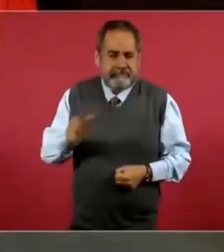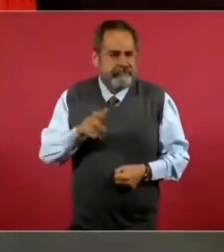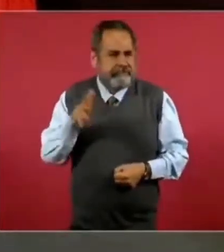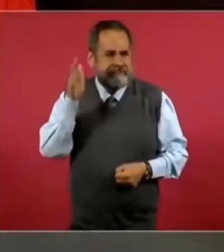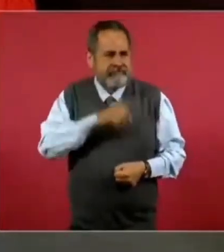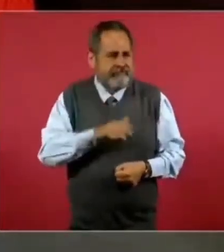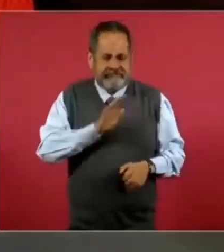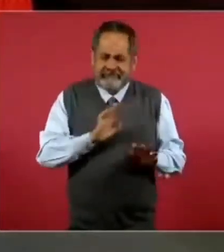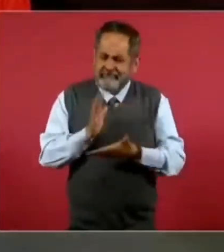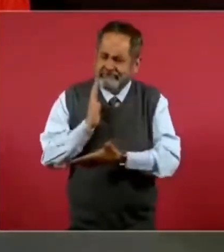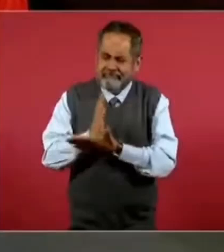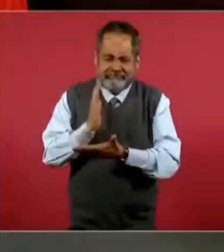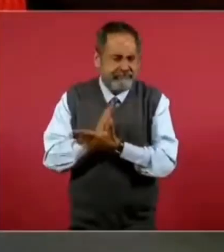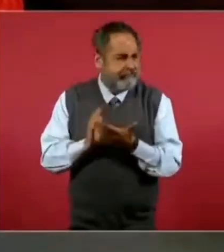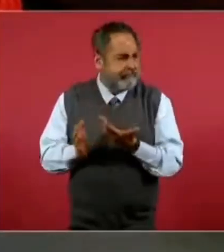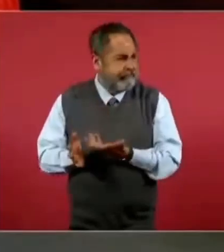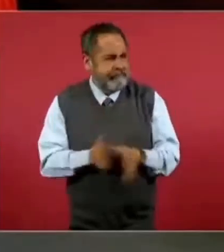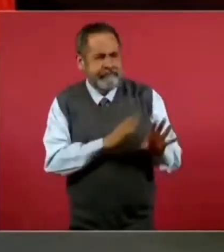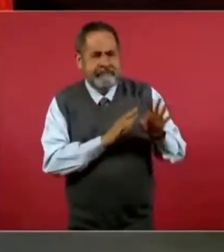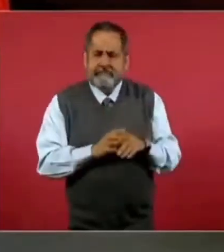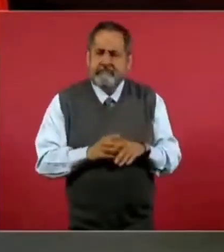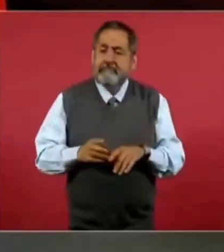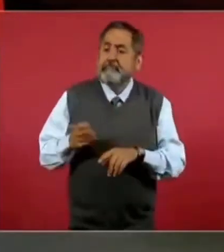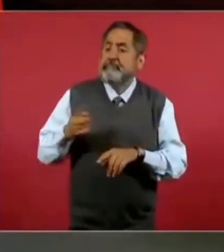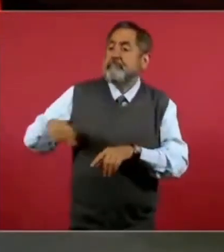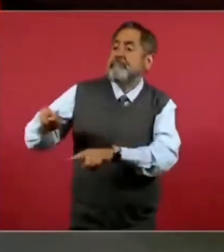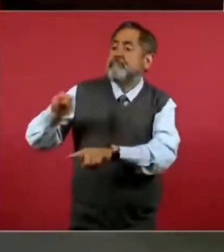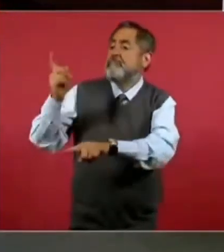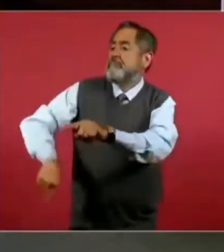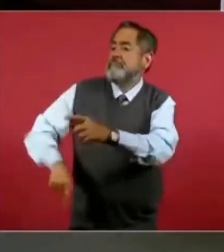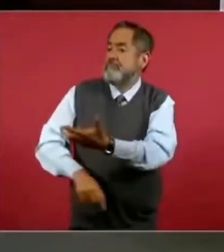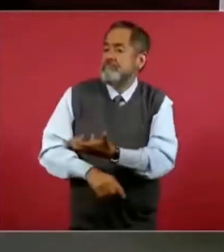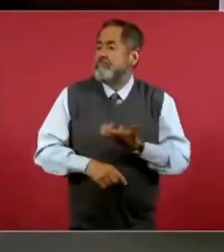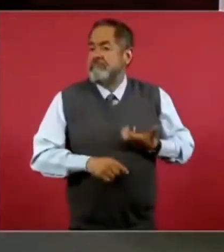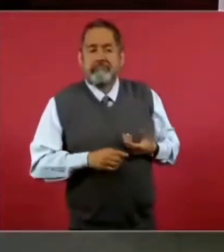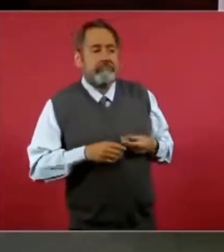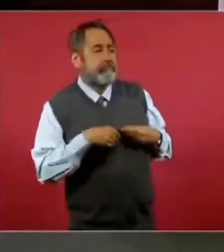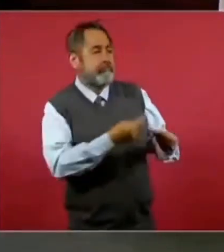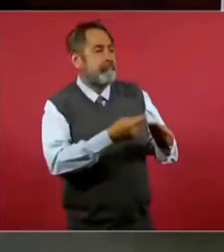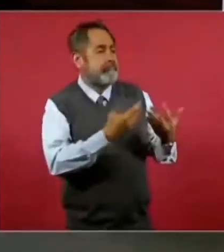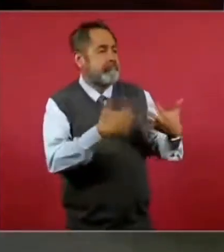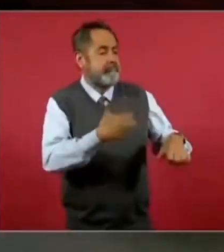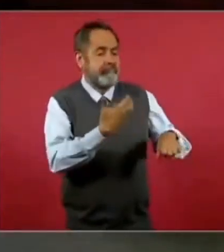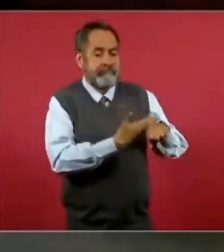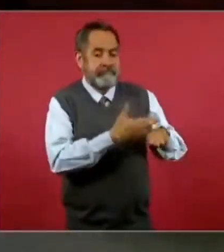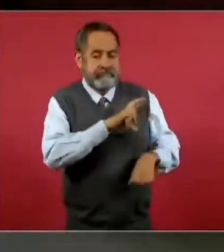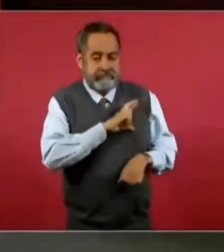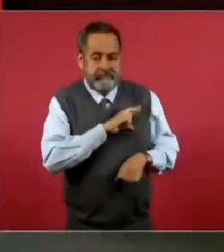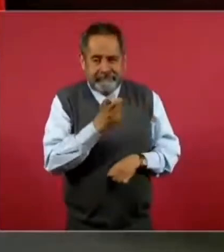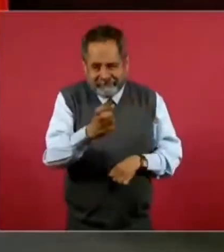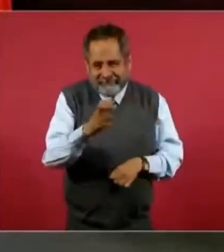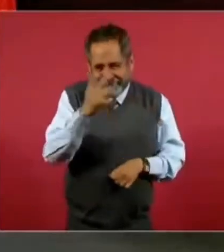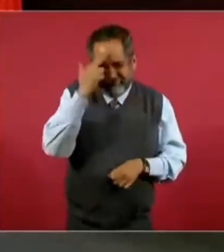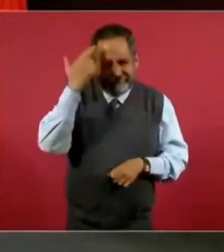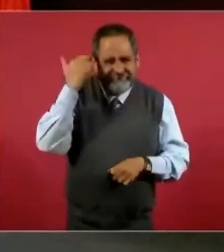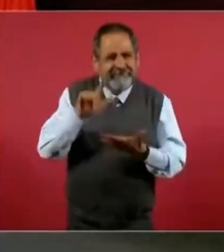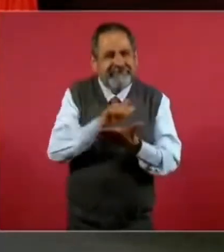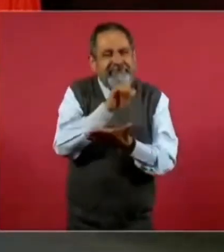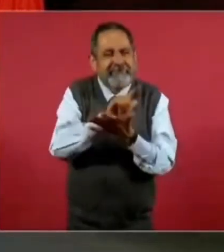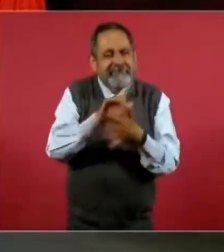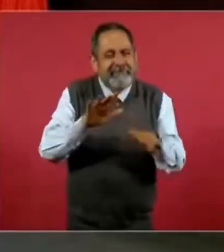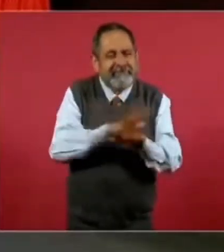las utilidades del petróleo al pueblo de México. Por eso fue la llamada reforma energética